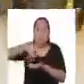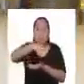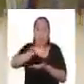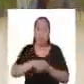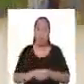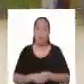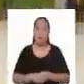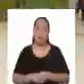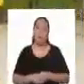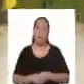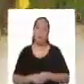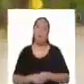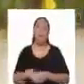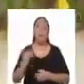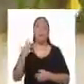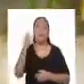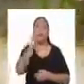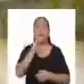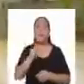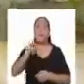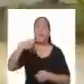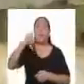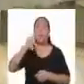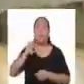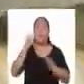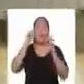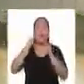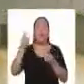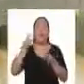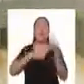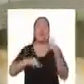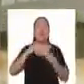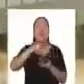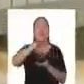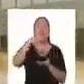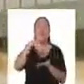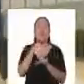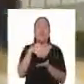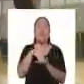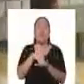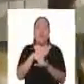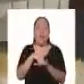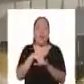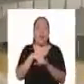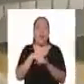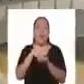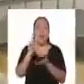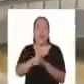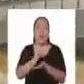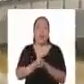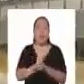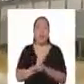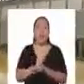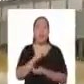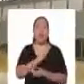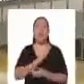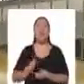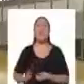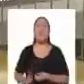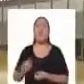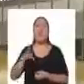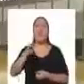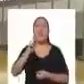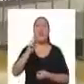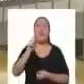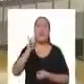A mediados del siglo XIX se inauguró el Mercado Central de Lima durante el gobierno de Ramón Castilla. Este se